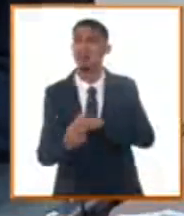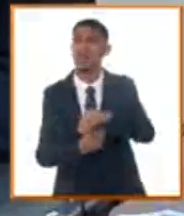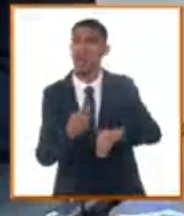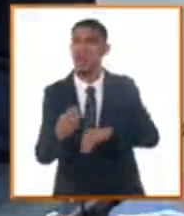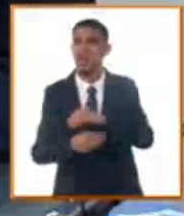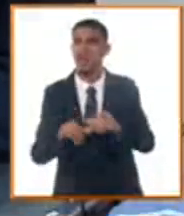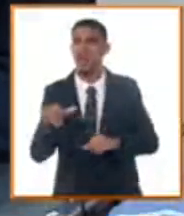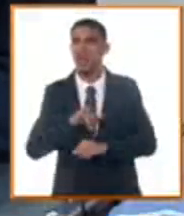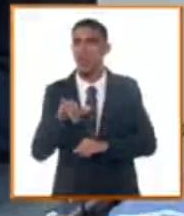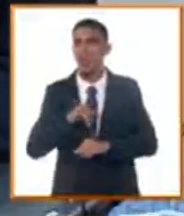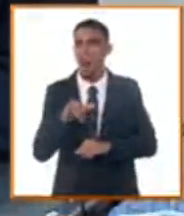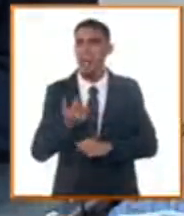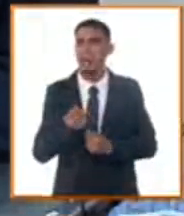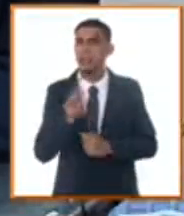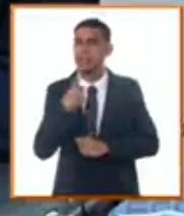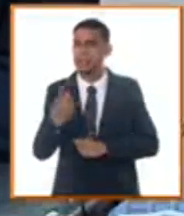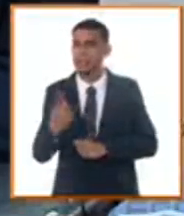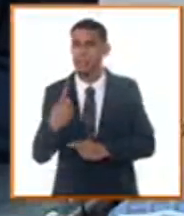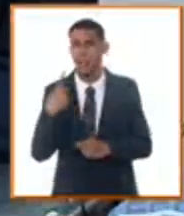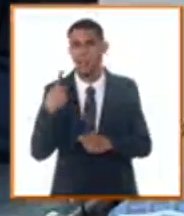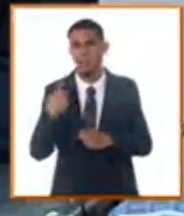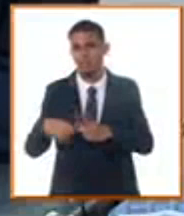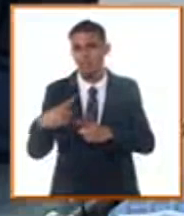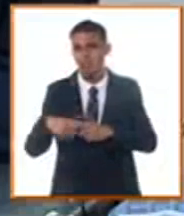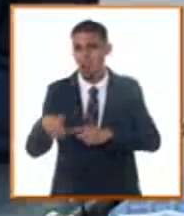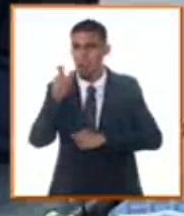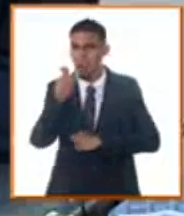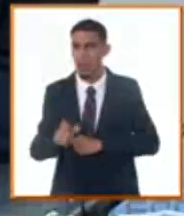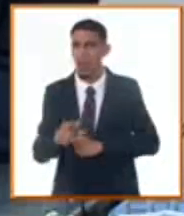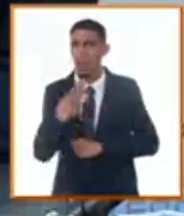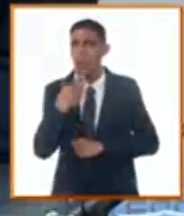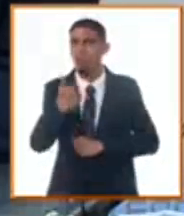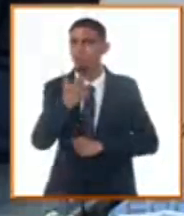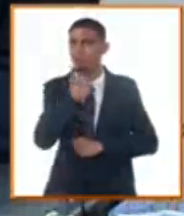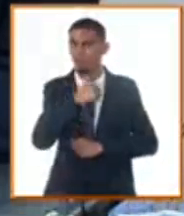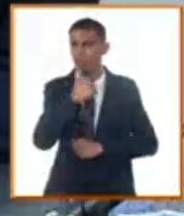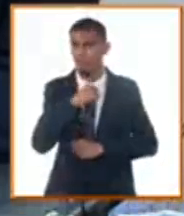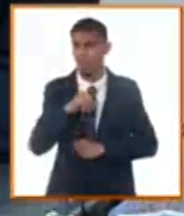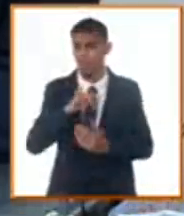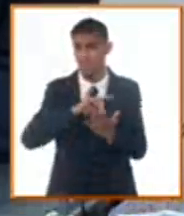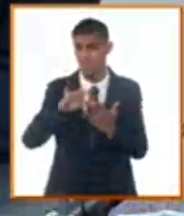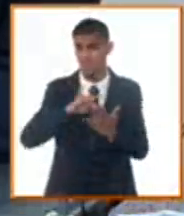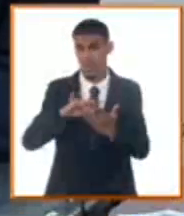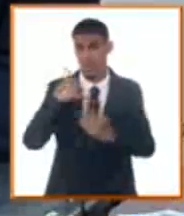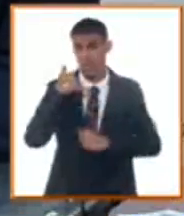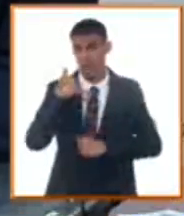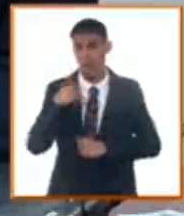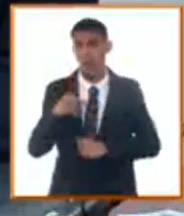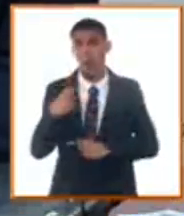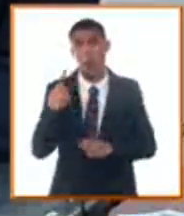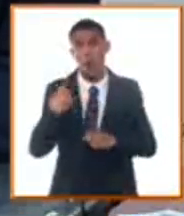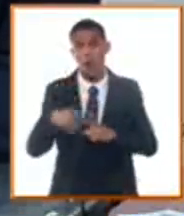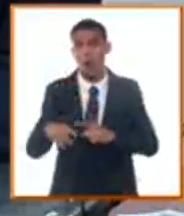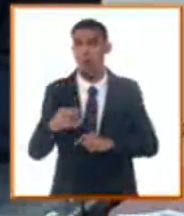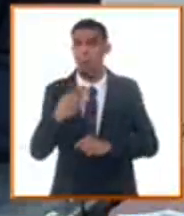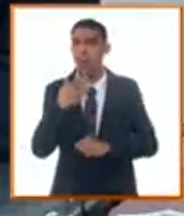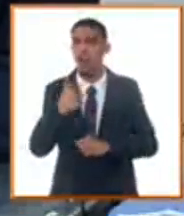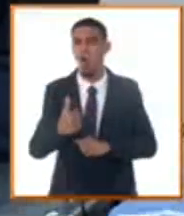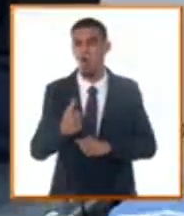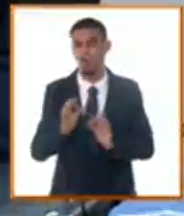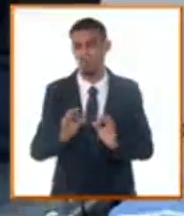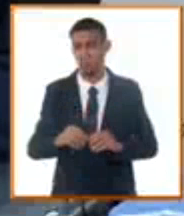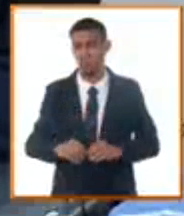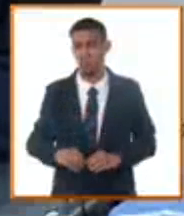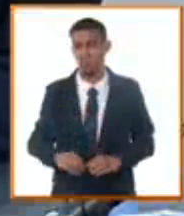incentivos a una facilidad de transfer móvil que, entre otras cuestiones, multiplica por